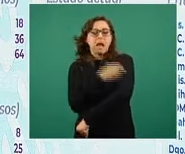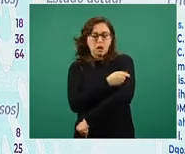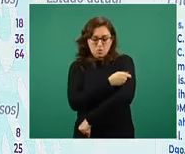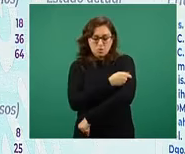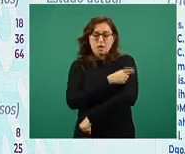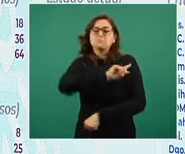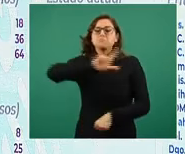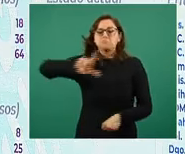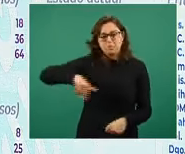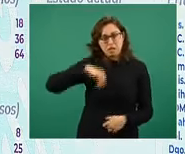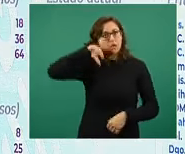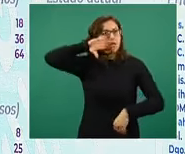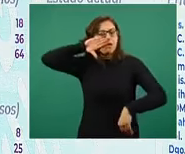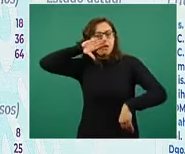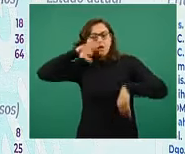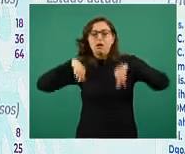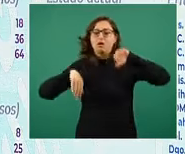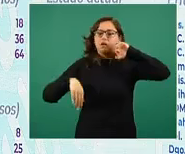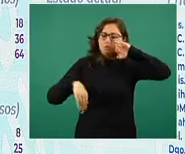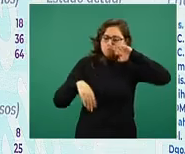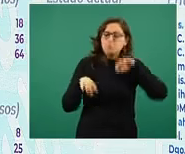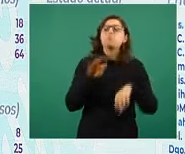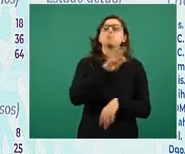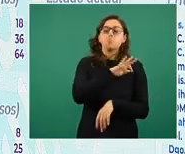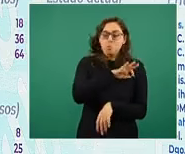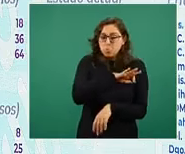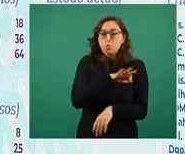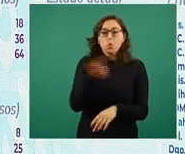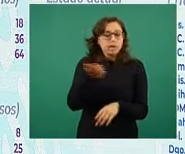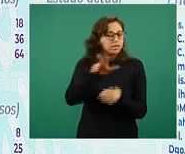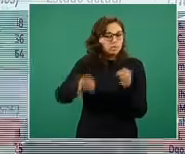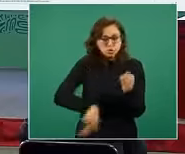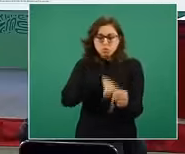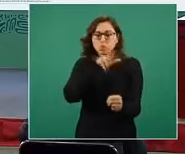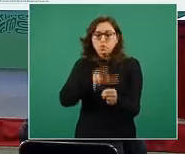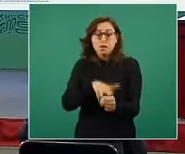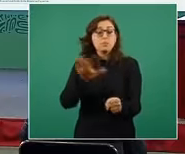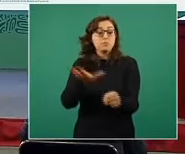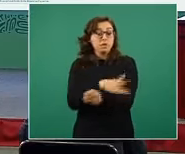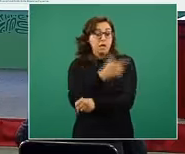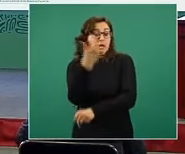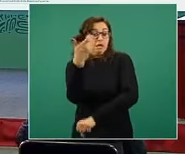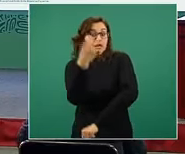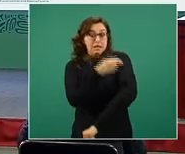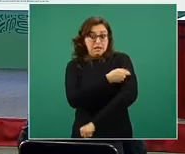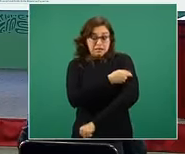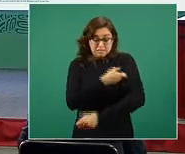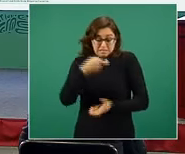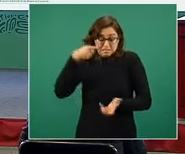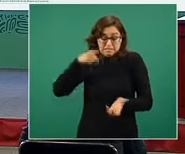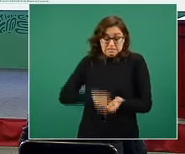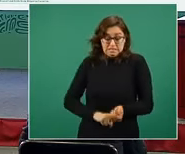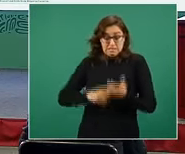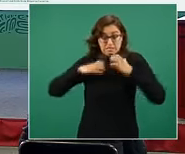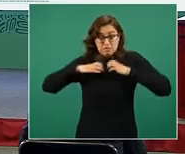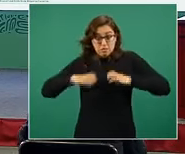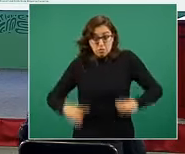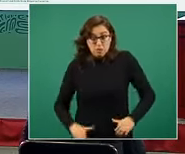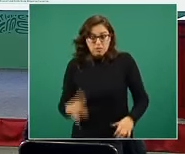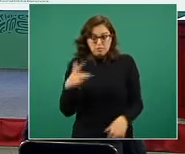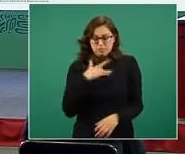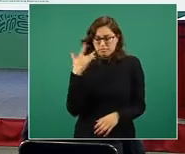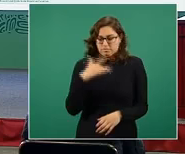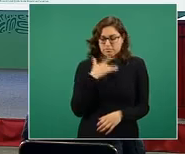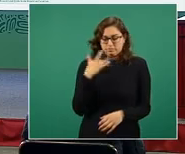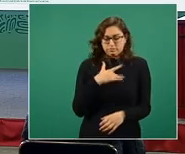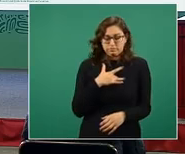porque el mecanismo de respuesta del sistema inmune ante la vacuna es semejante, biológicamente semejante o